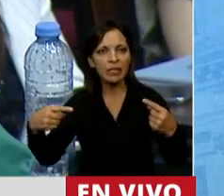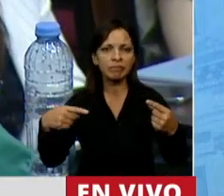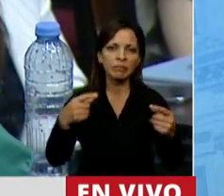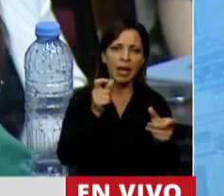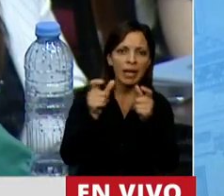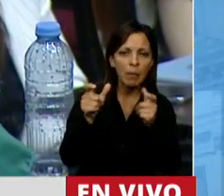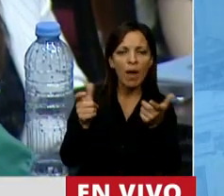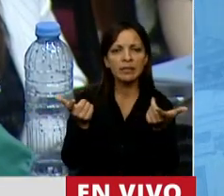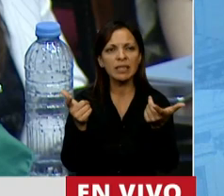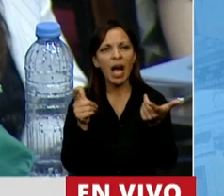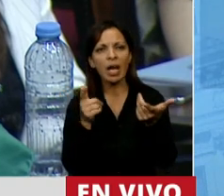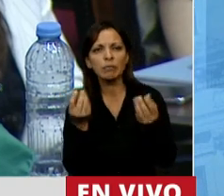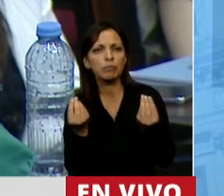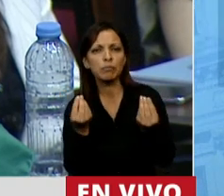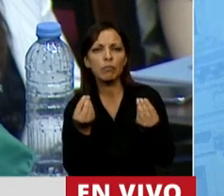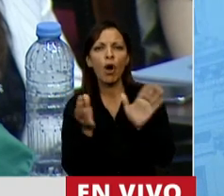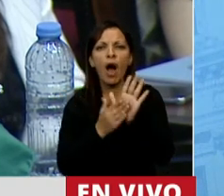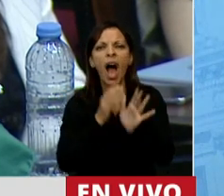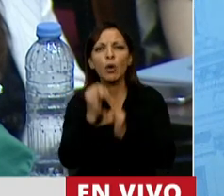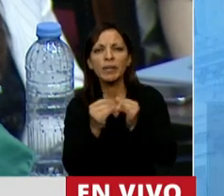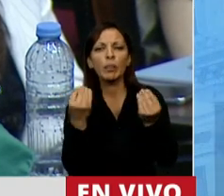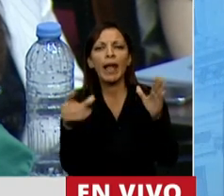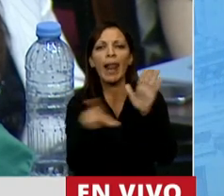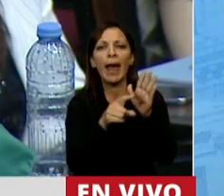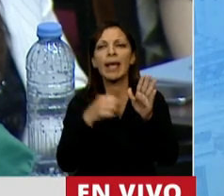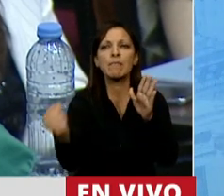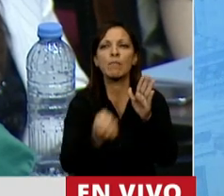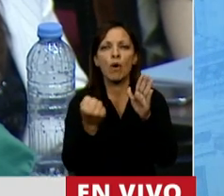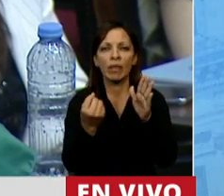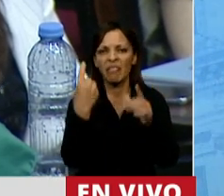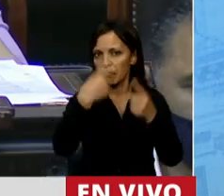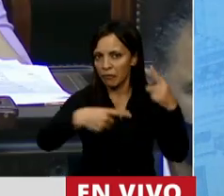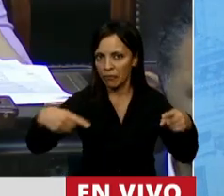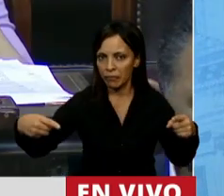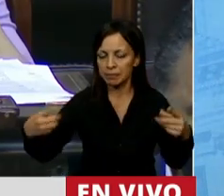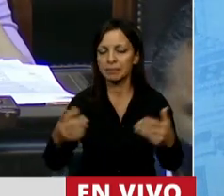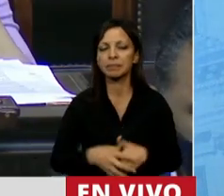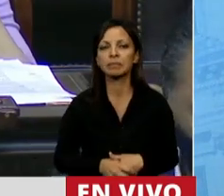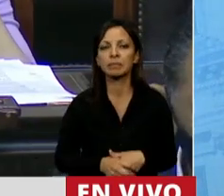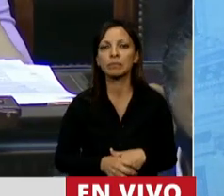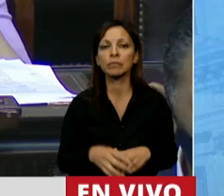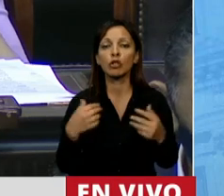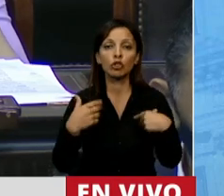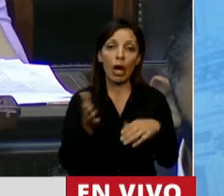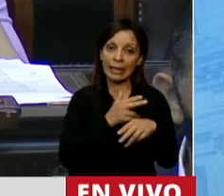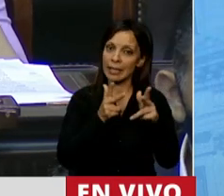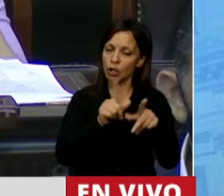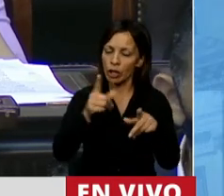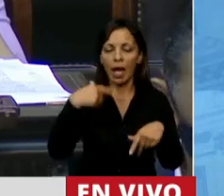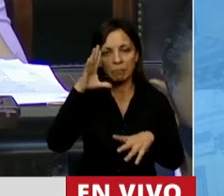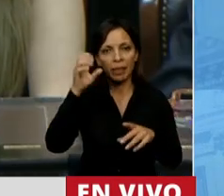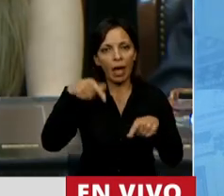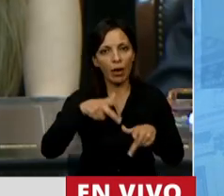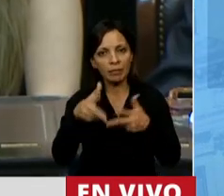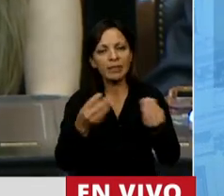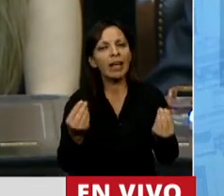respuestas a por qué es tan importante esta ley que estamos hoy votando acá, y no lo dije al principio, lo quiero decir ahora, que es que estamos